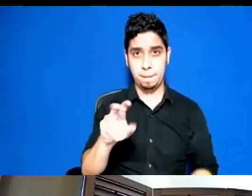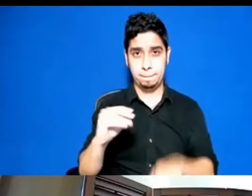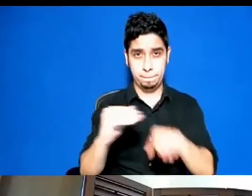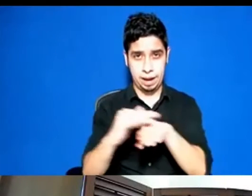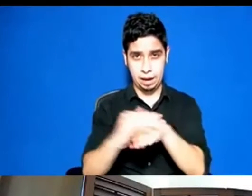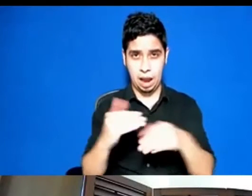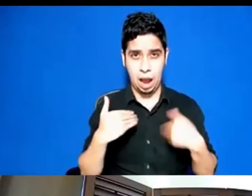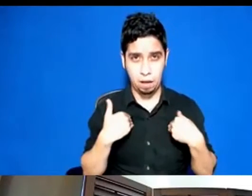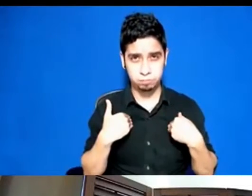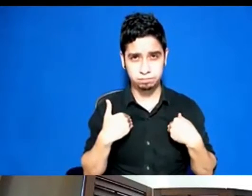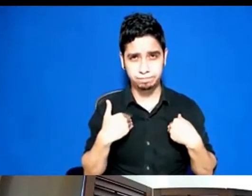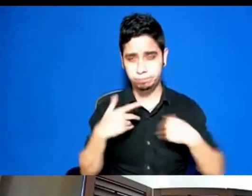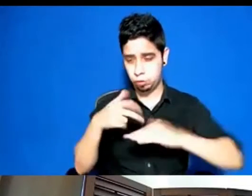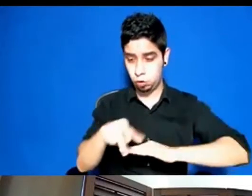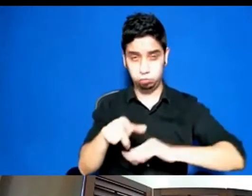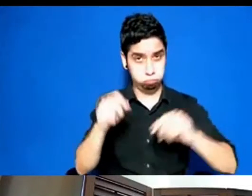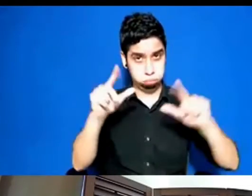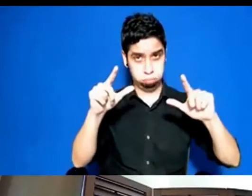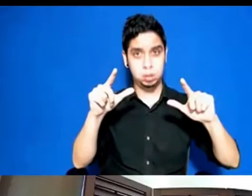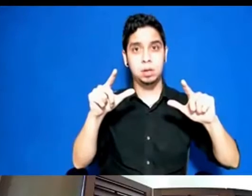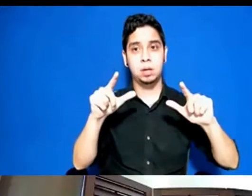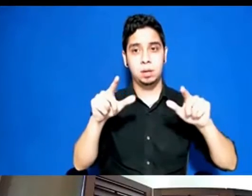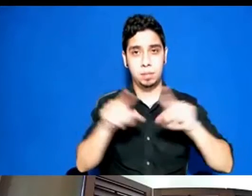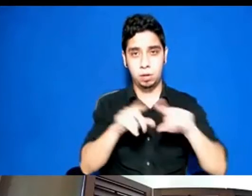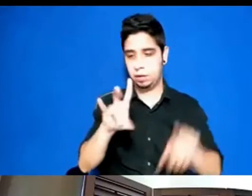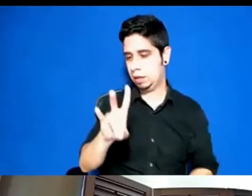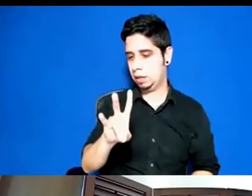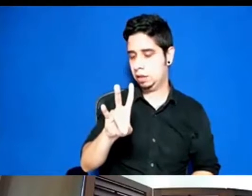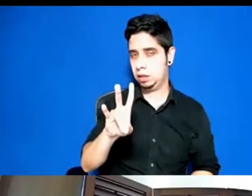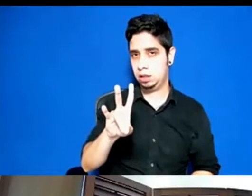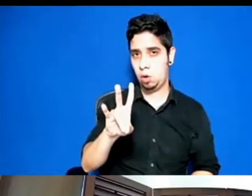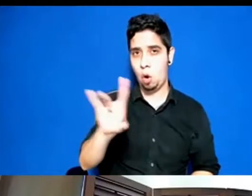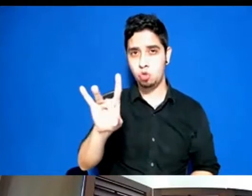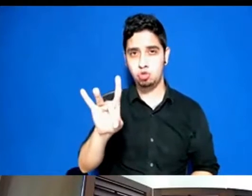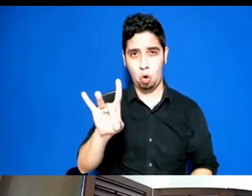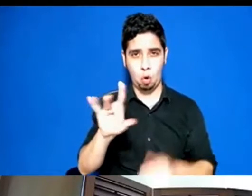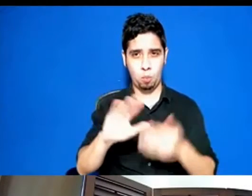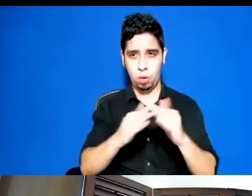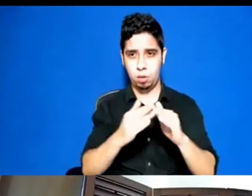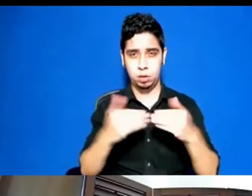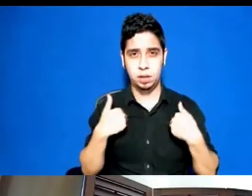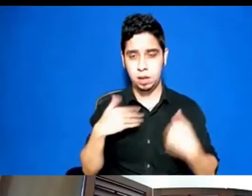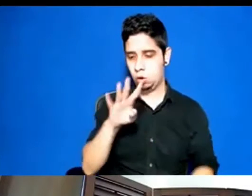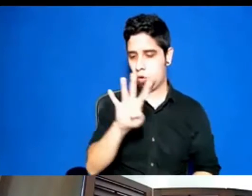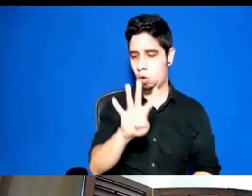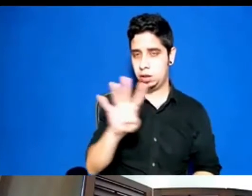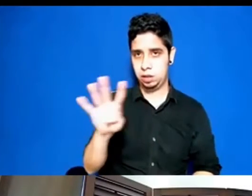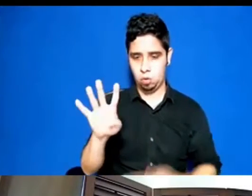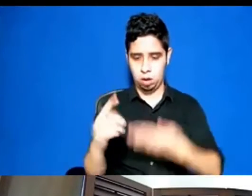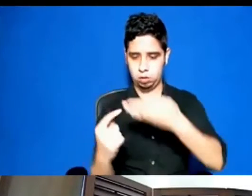Okay. Impresionante, ¿verdad? Y de los 78 municipios, tiene 44 municipios